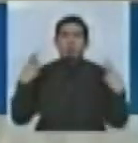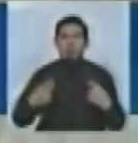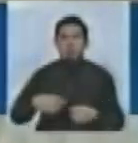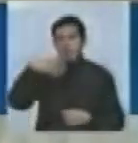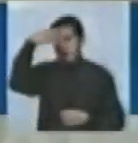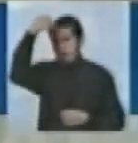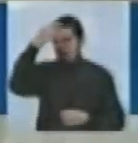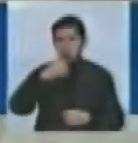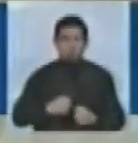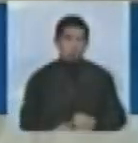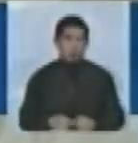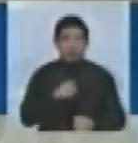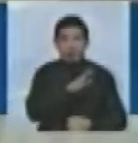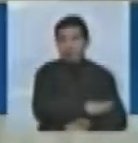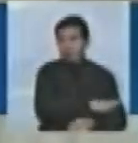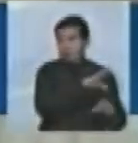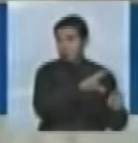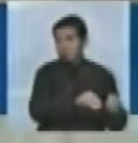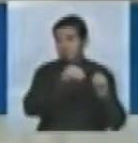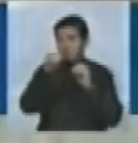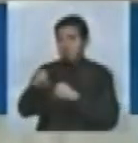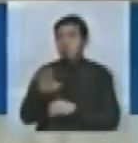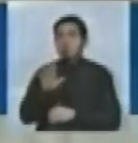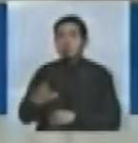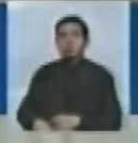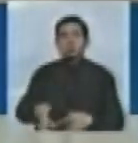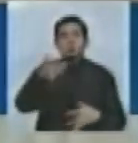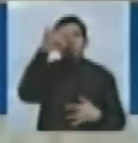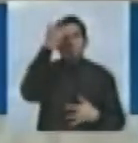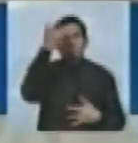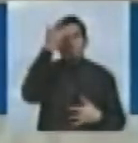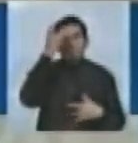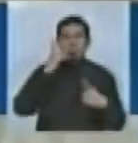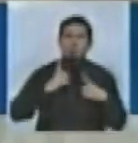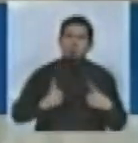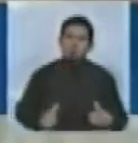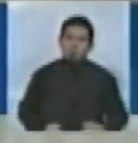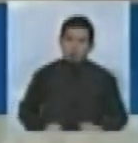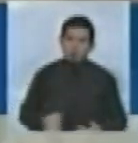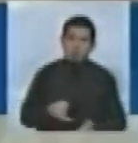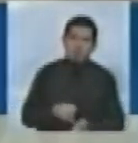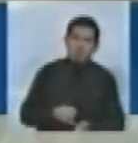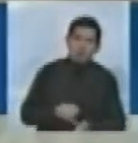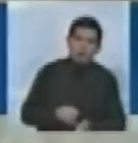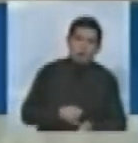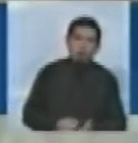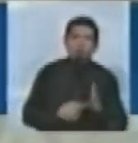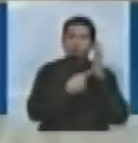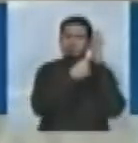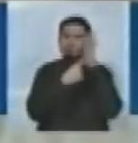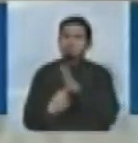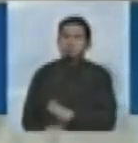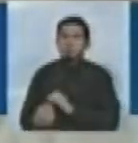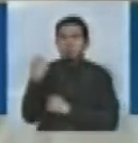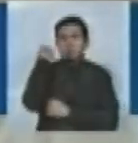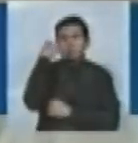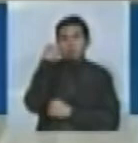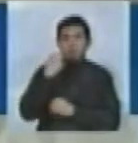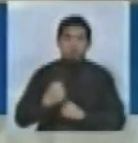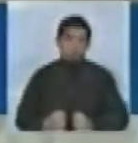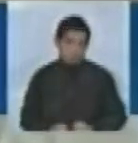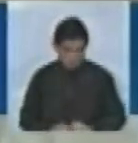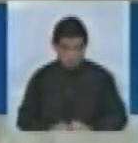Glass. Él se encuentra en un estado delicado de salud y se están transgrediendo sus derechos